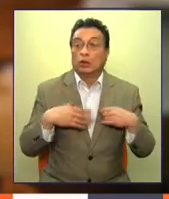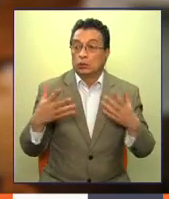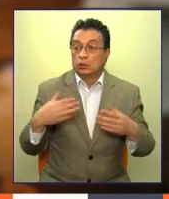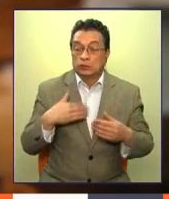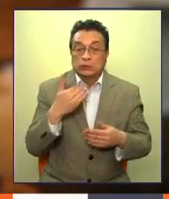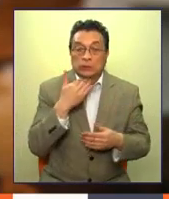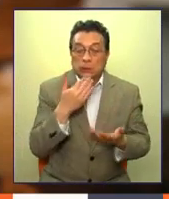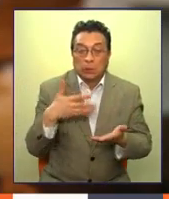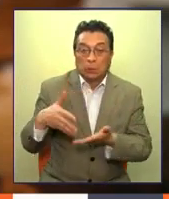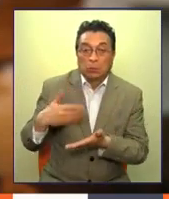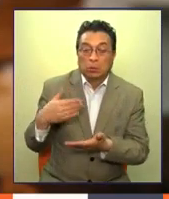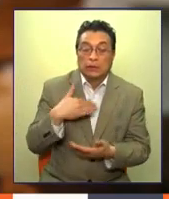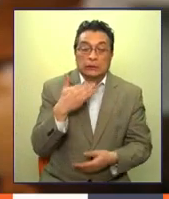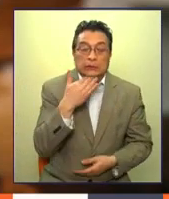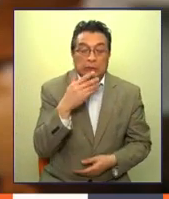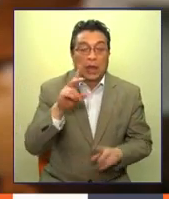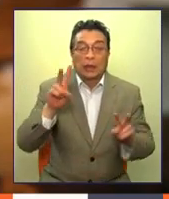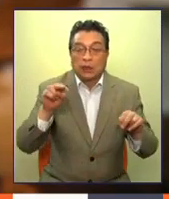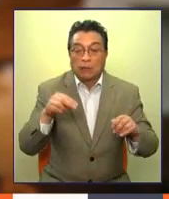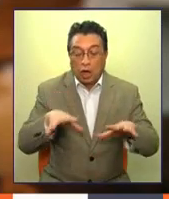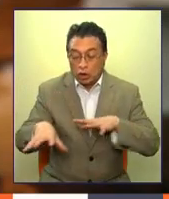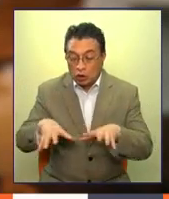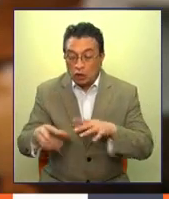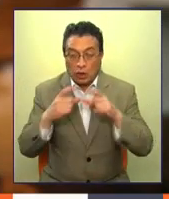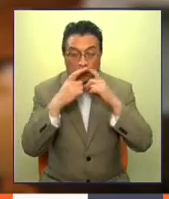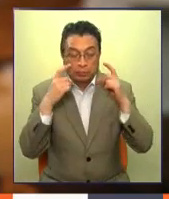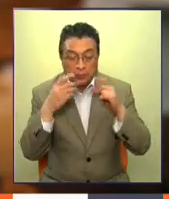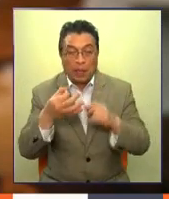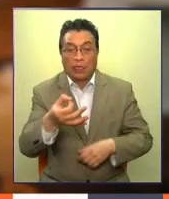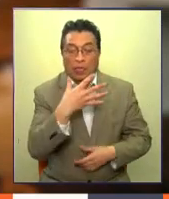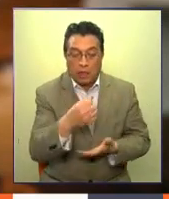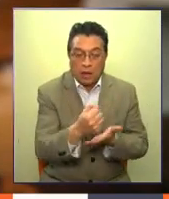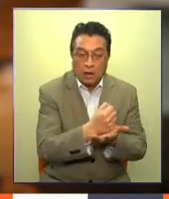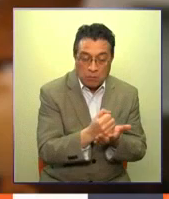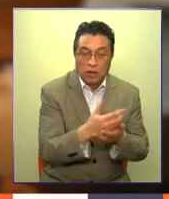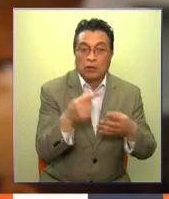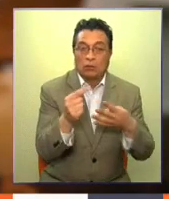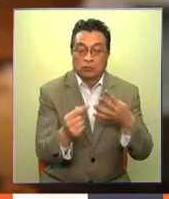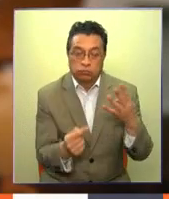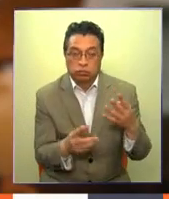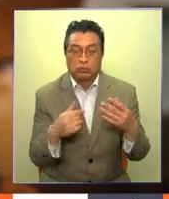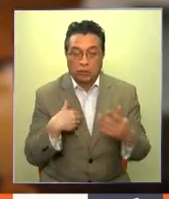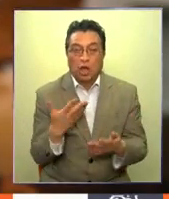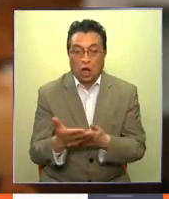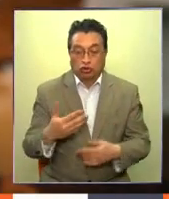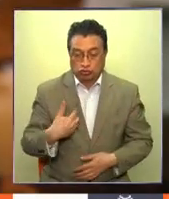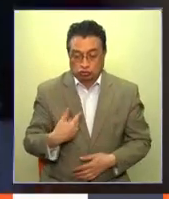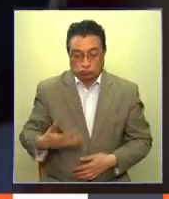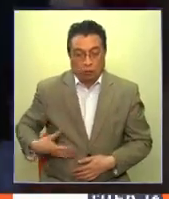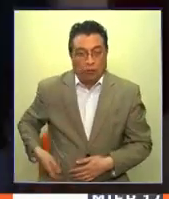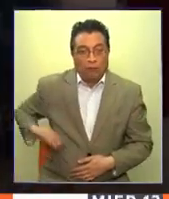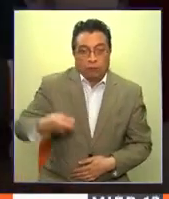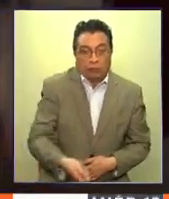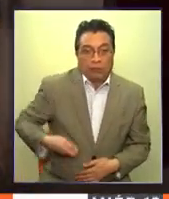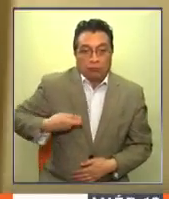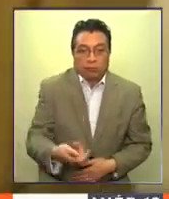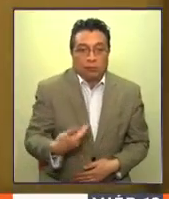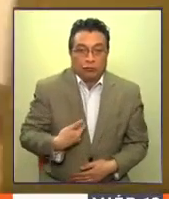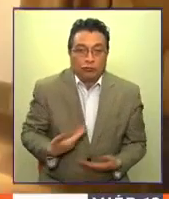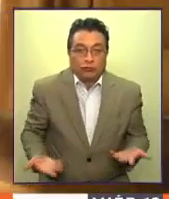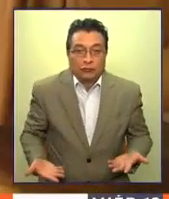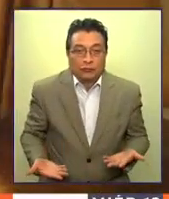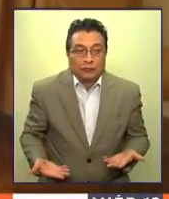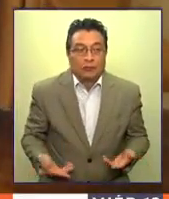son tan simples como insumos, como medicamentos, que en este caso hemos tenido que estar comprando nosotros de nuestro bolsillo. Dardos que